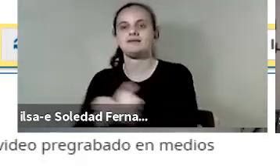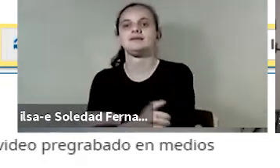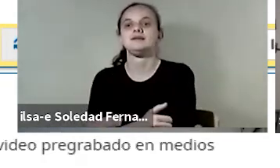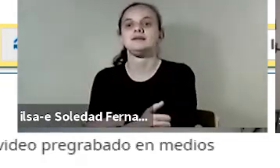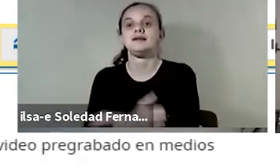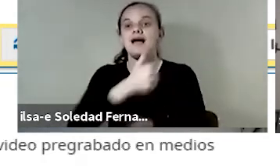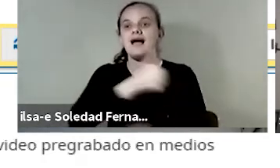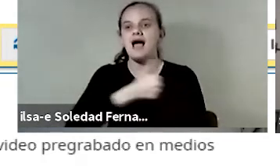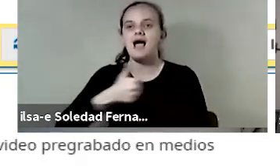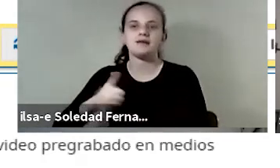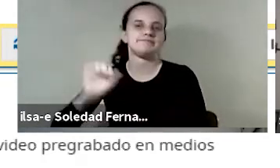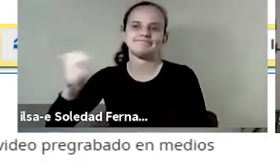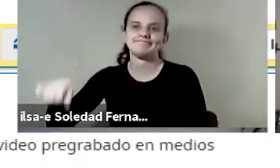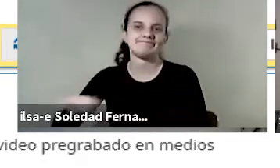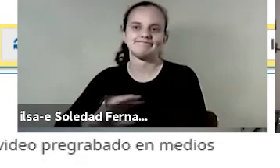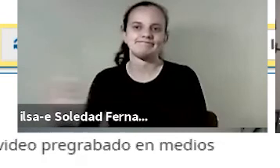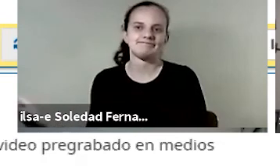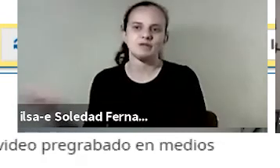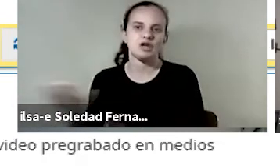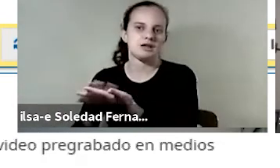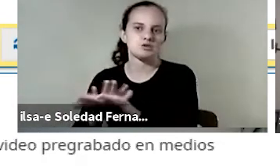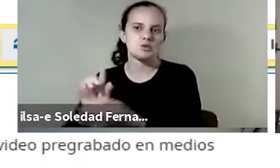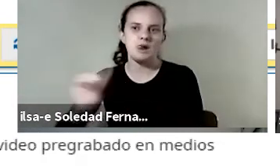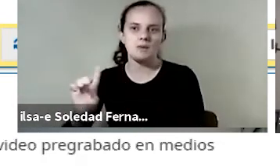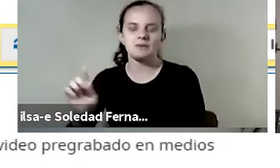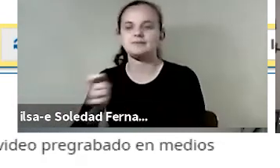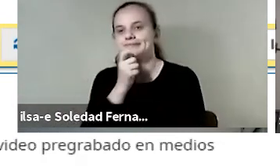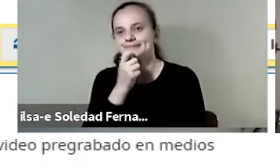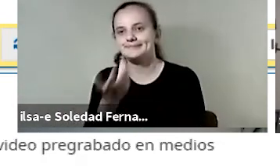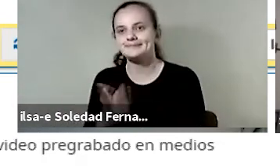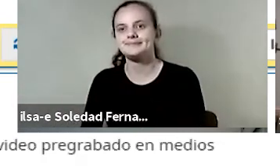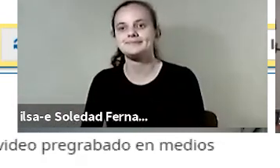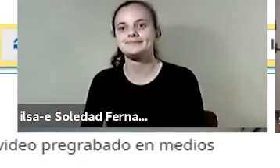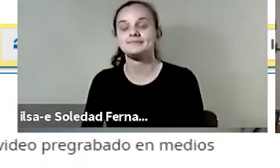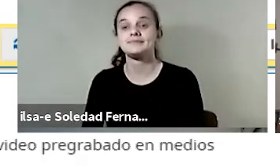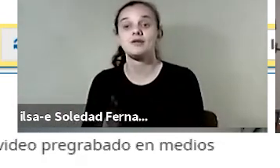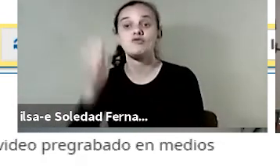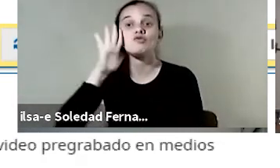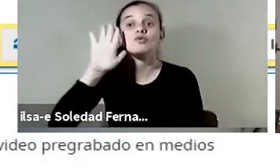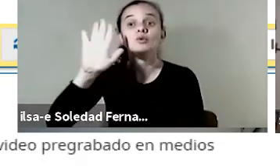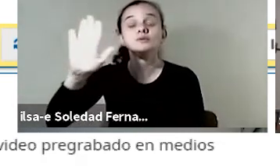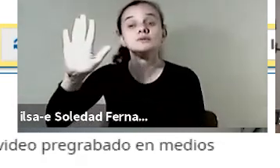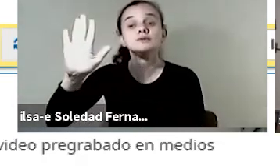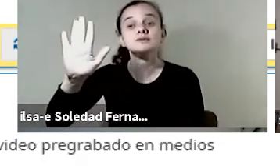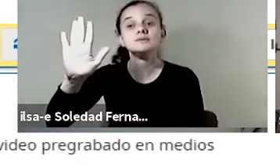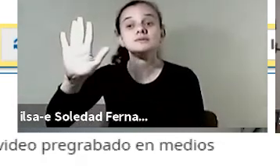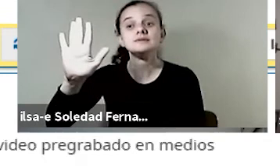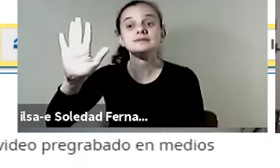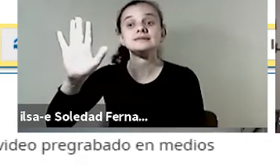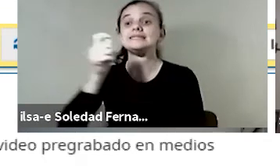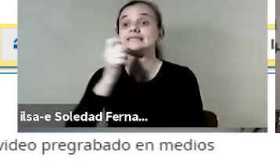es marcar o que estén chequeadas nivel A y AA. Y las de AAA, por ahora, no me voy a preocupar porque no las voy a resolver.